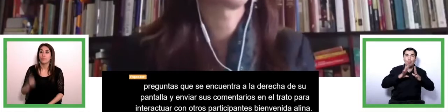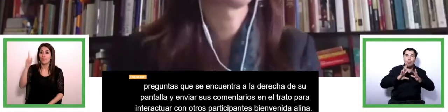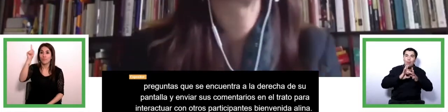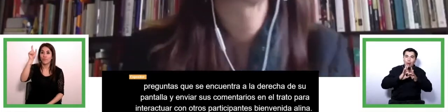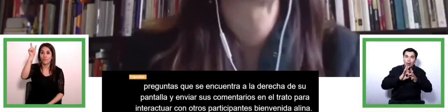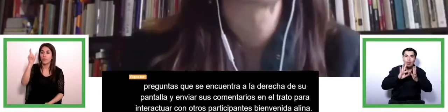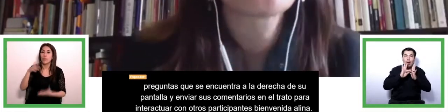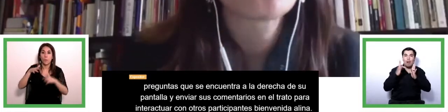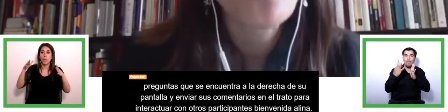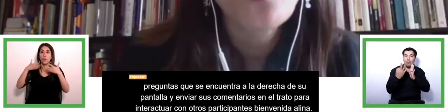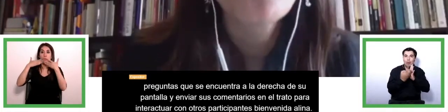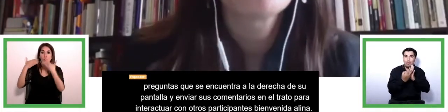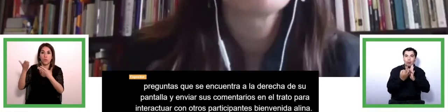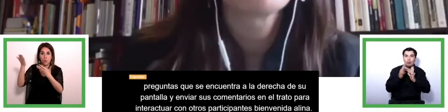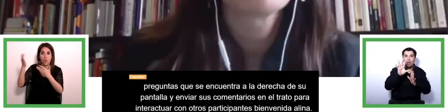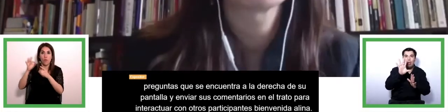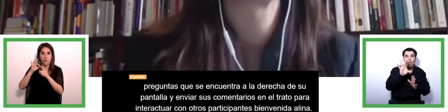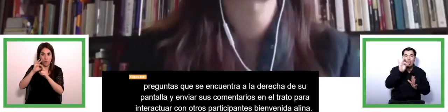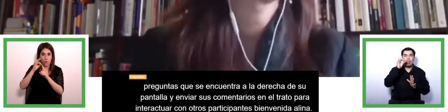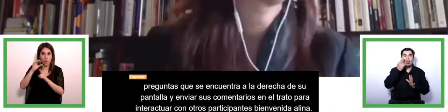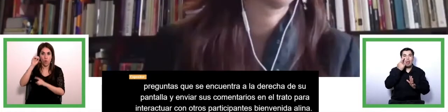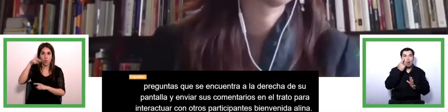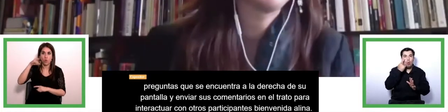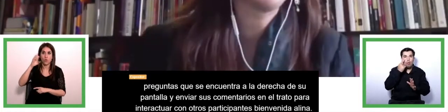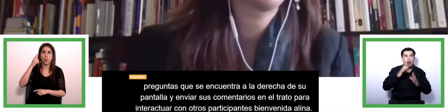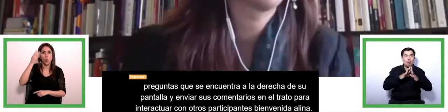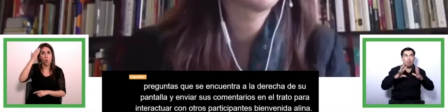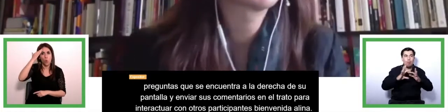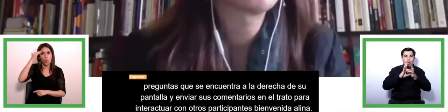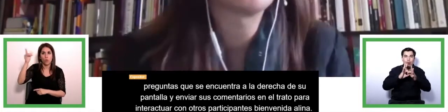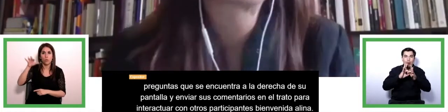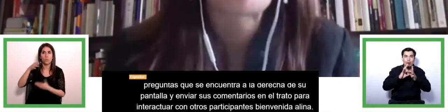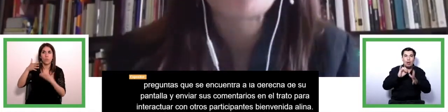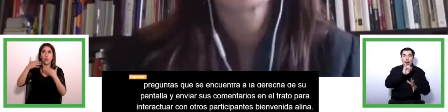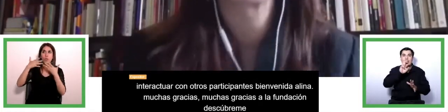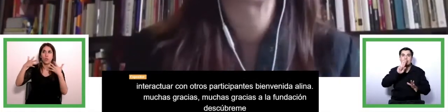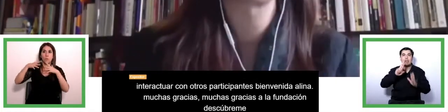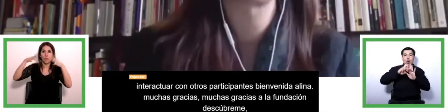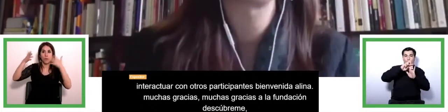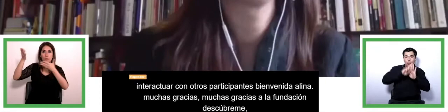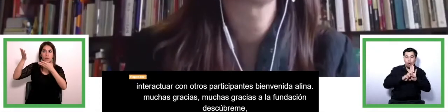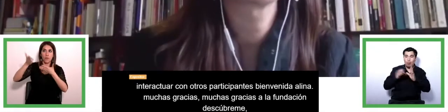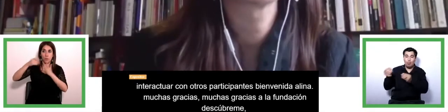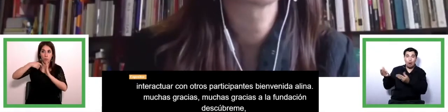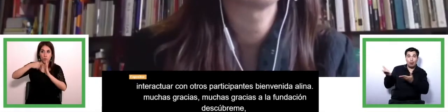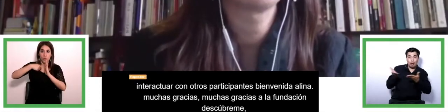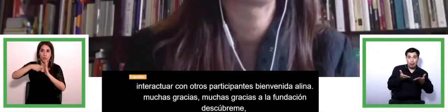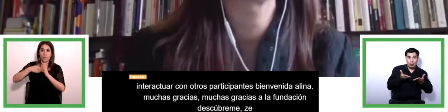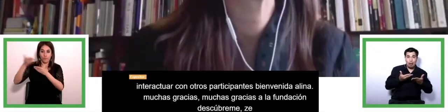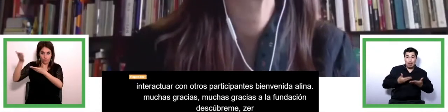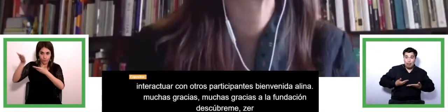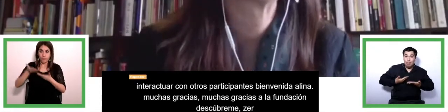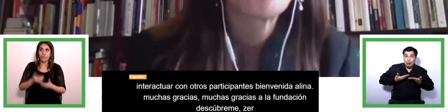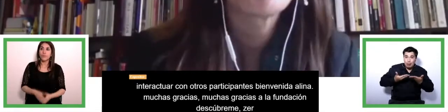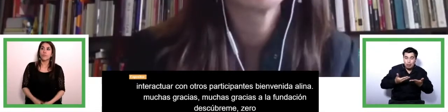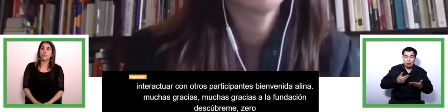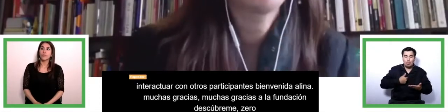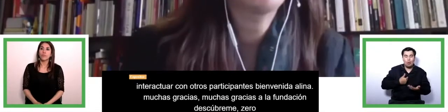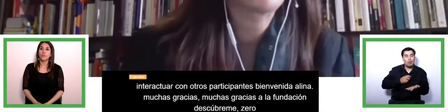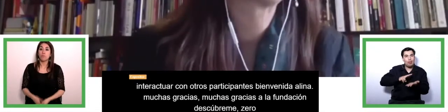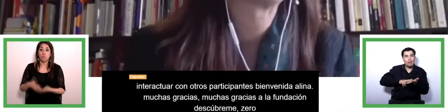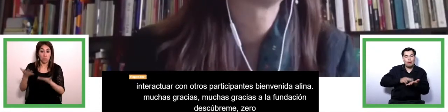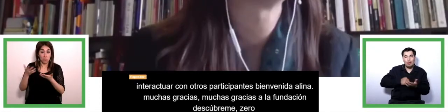Muchas gracias a la Fundación Descúbreme, muchas gracias a Ciro Project por esta invitación. Es realmente un